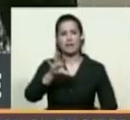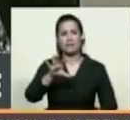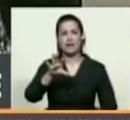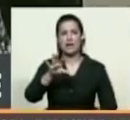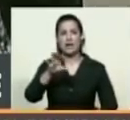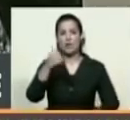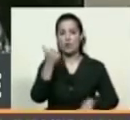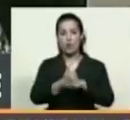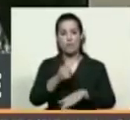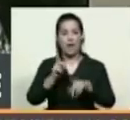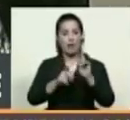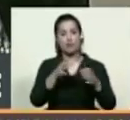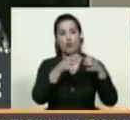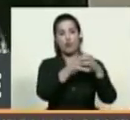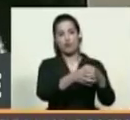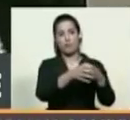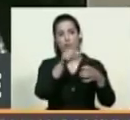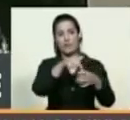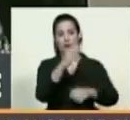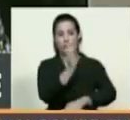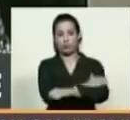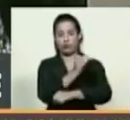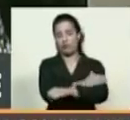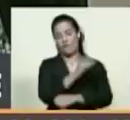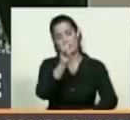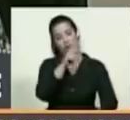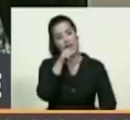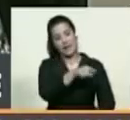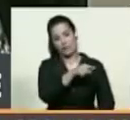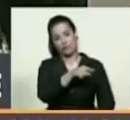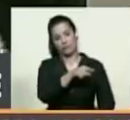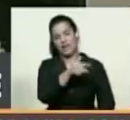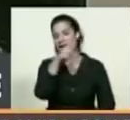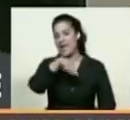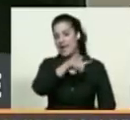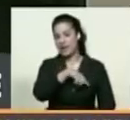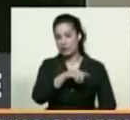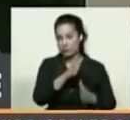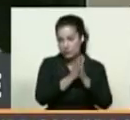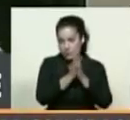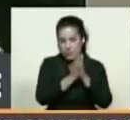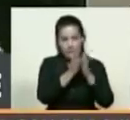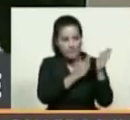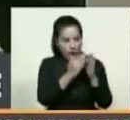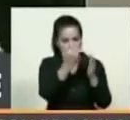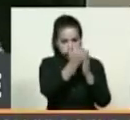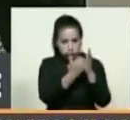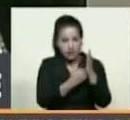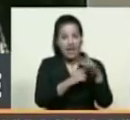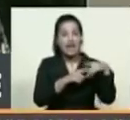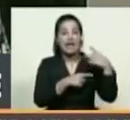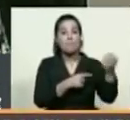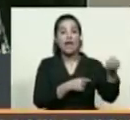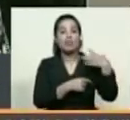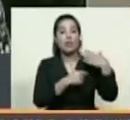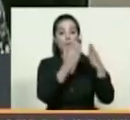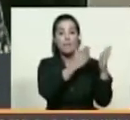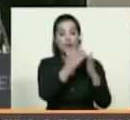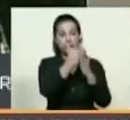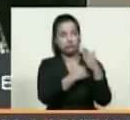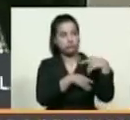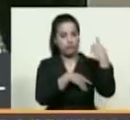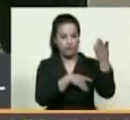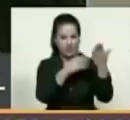los sectores extremistas de la derecha venezolana que estaban cumpliendo un guión externo para justificar